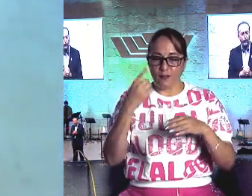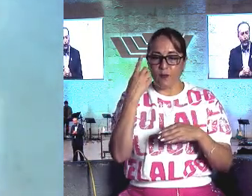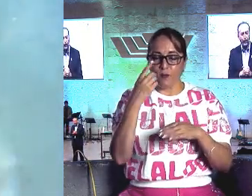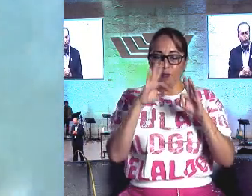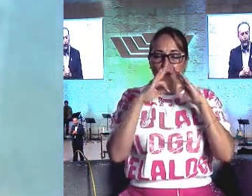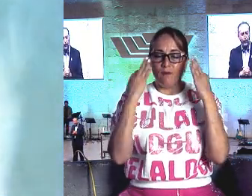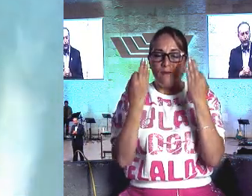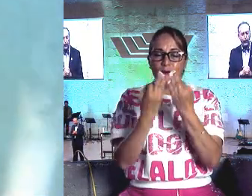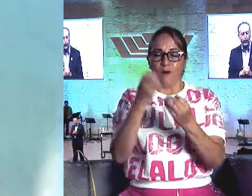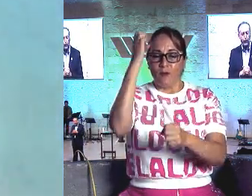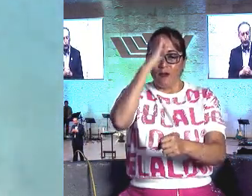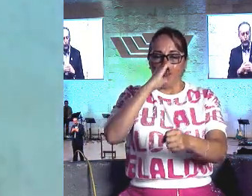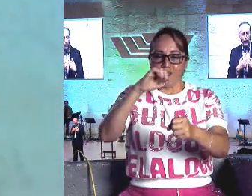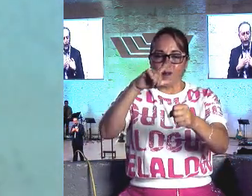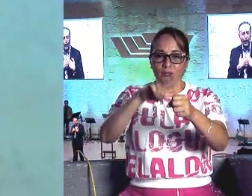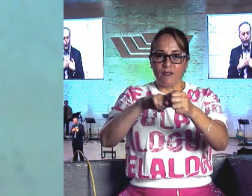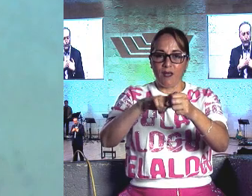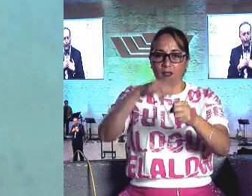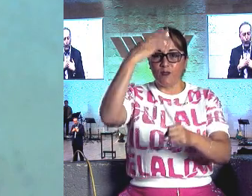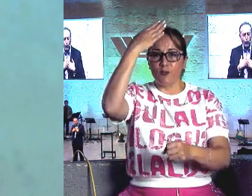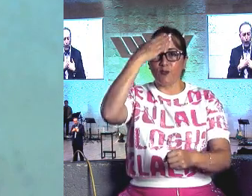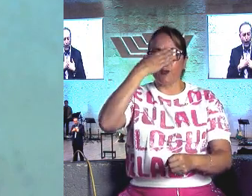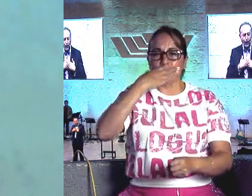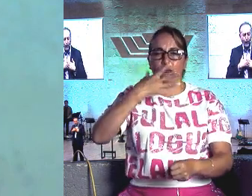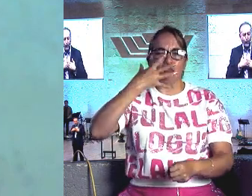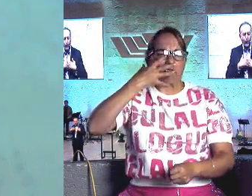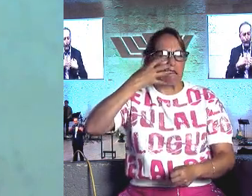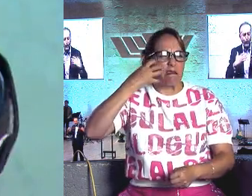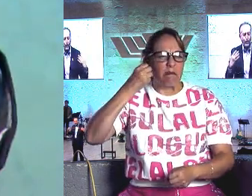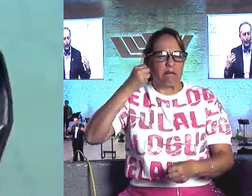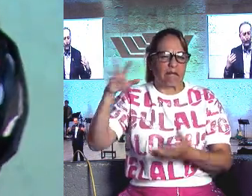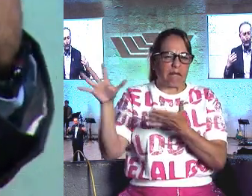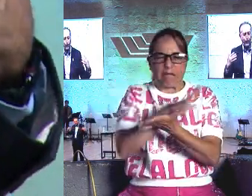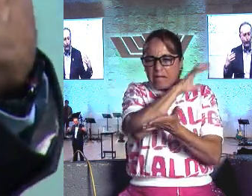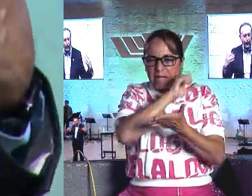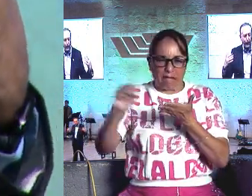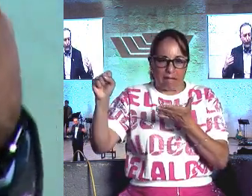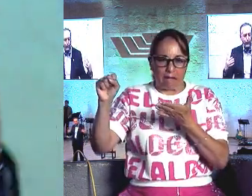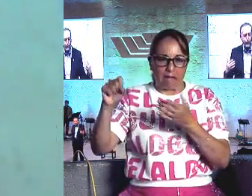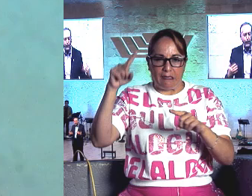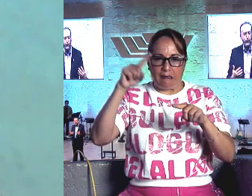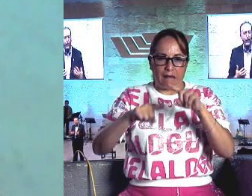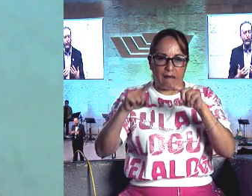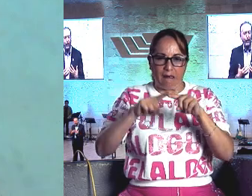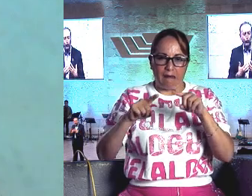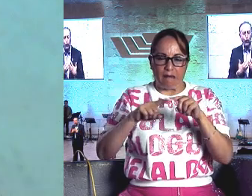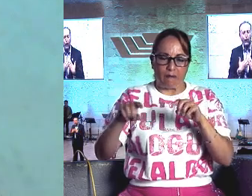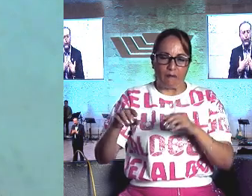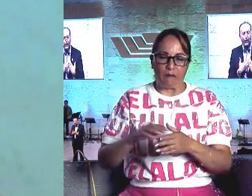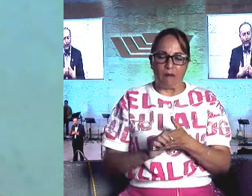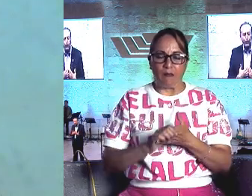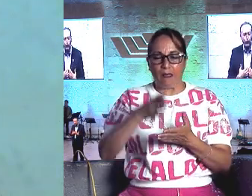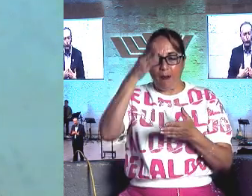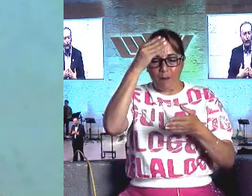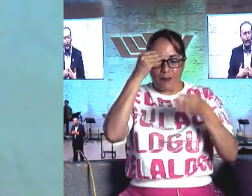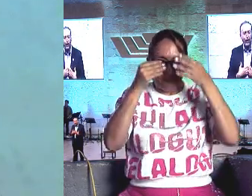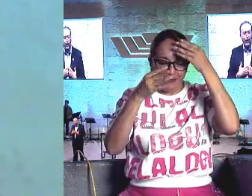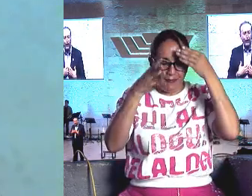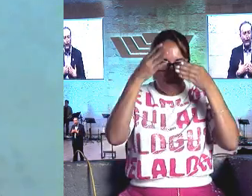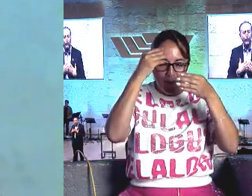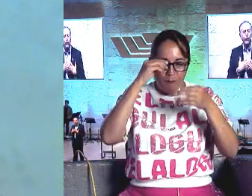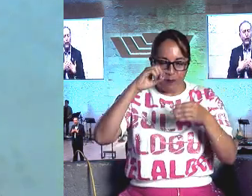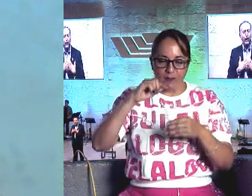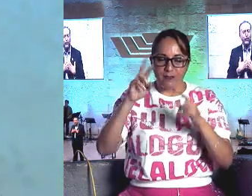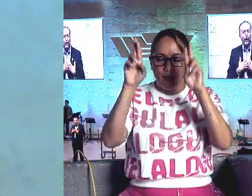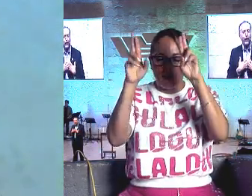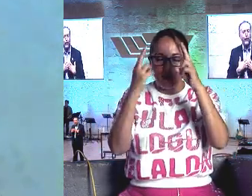especial. Y yo sé que esa amargura es deshecha, para que en vez de eso aprendamos a